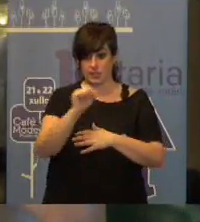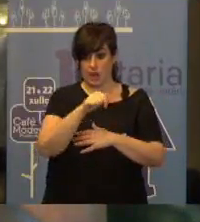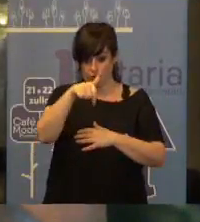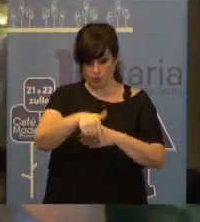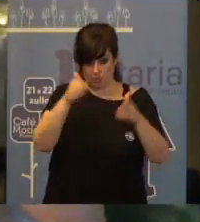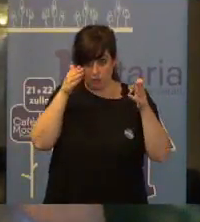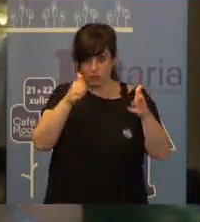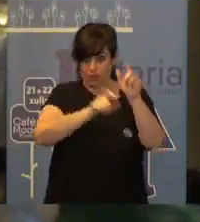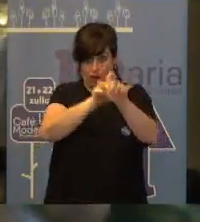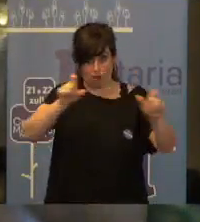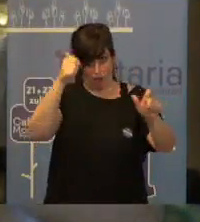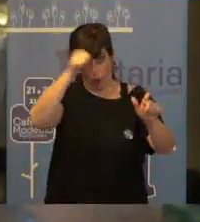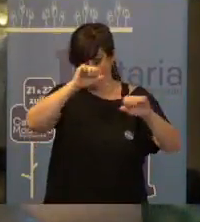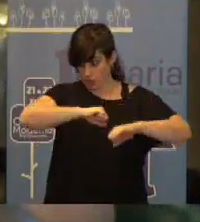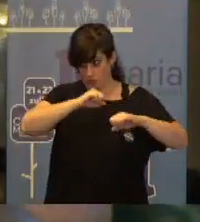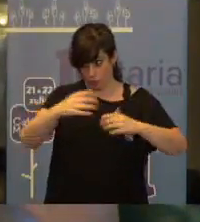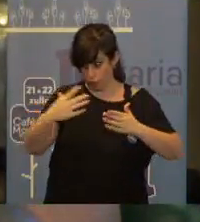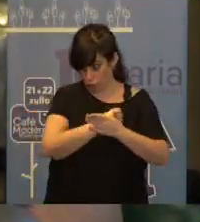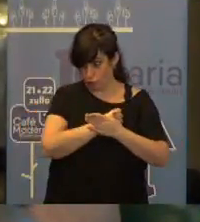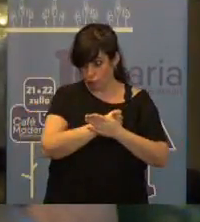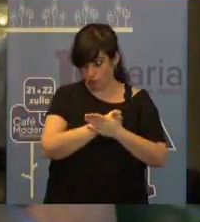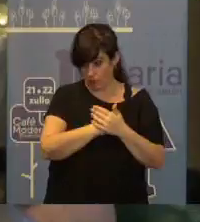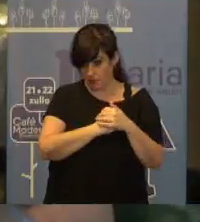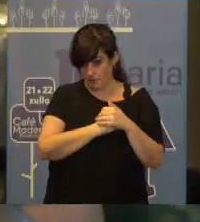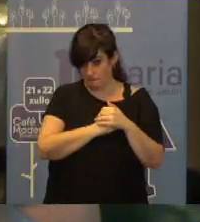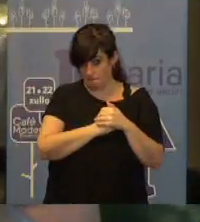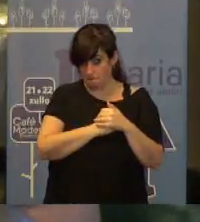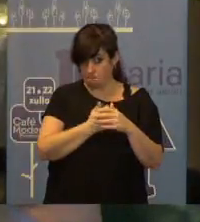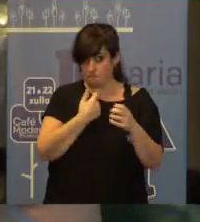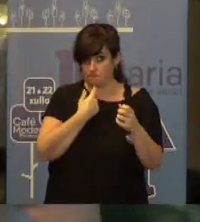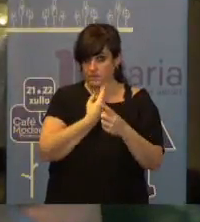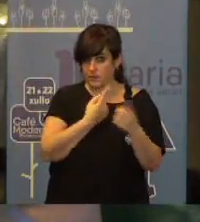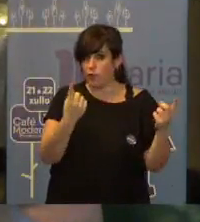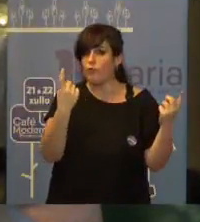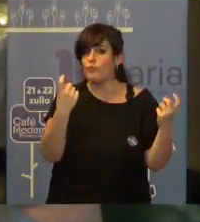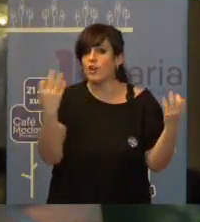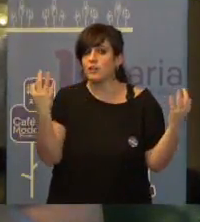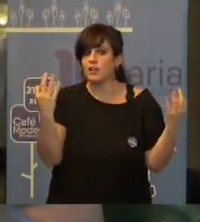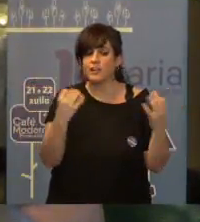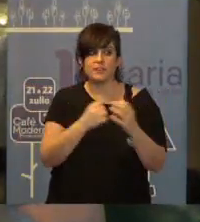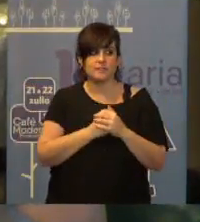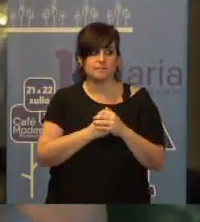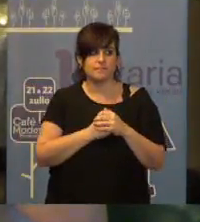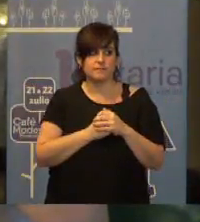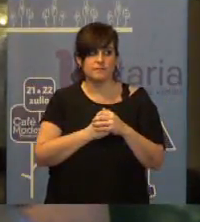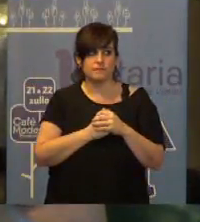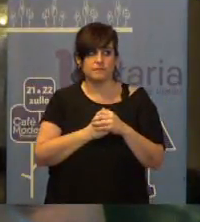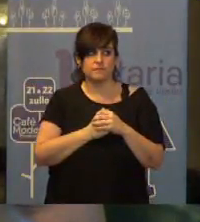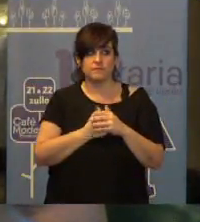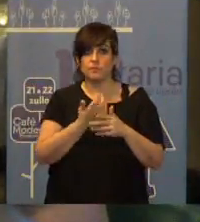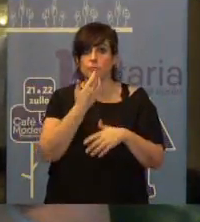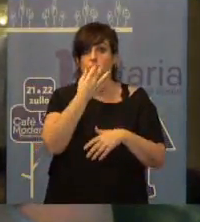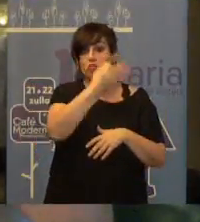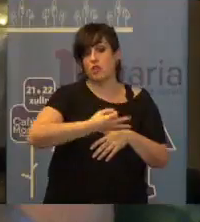todos xa temos uns aniños, pois eu teño botado en falta non é realmente as declaracións